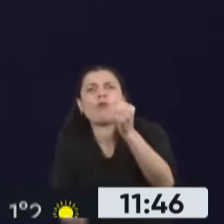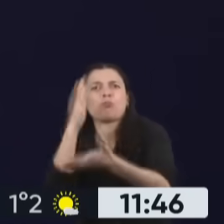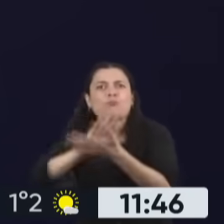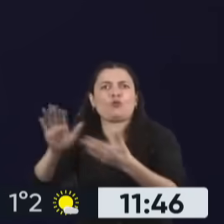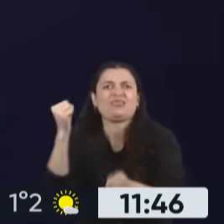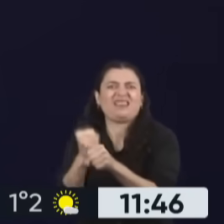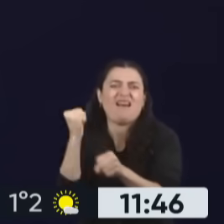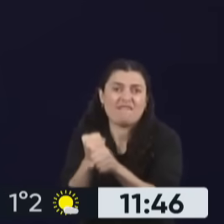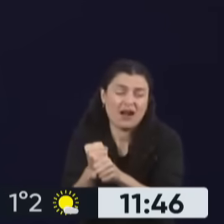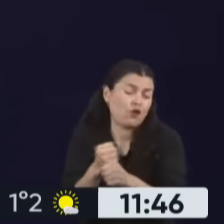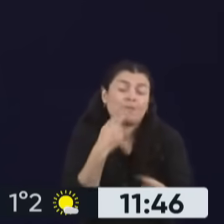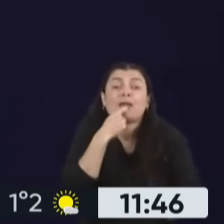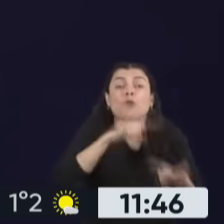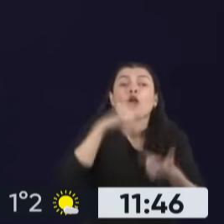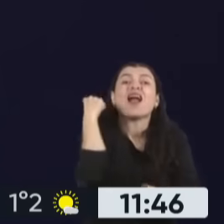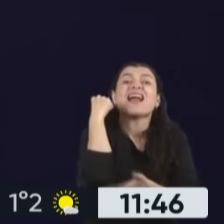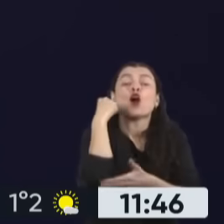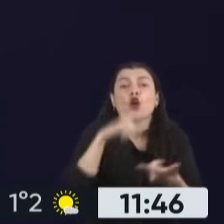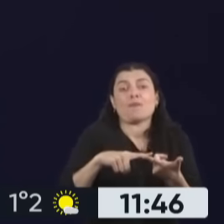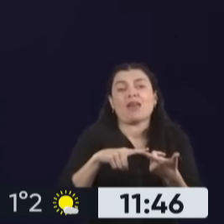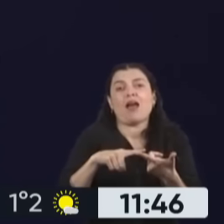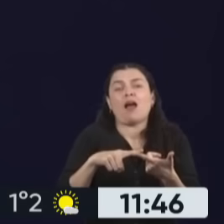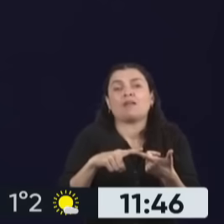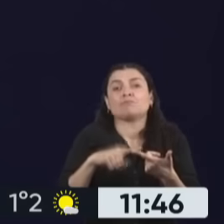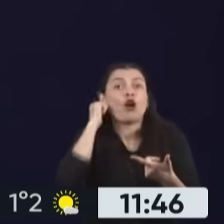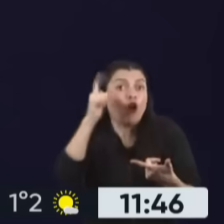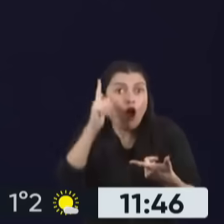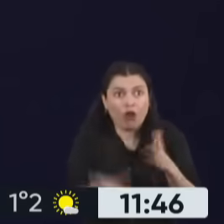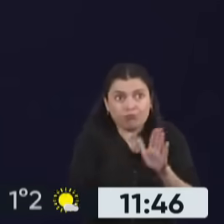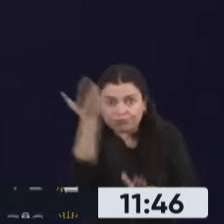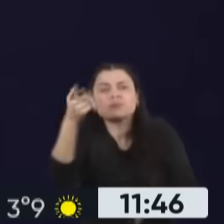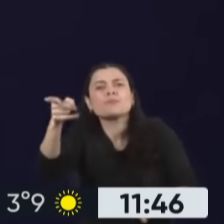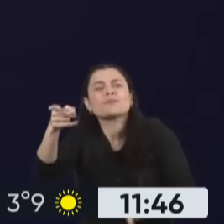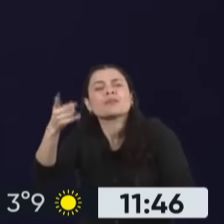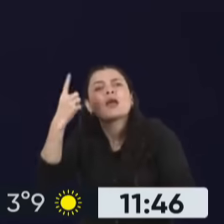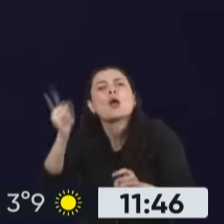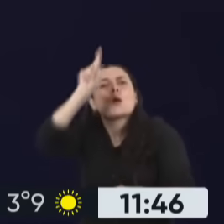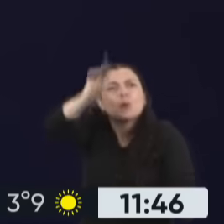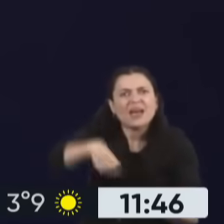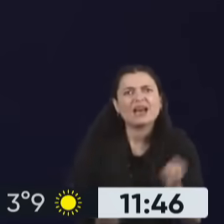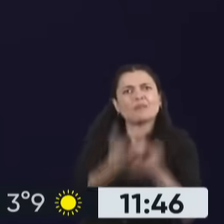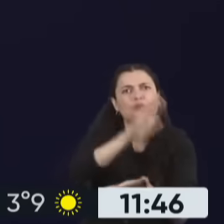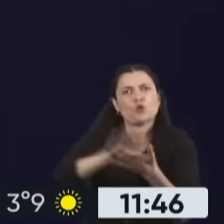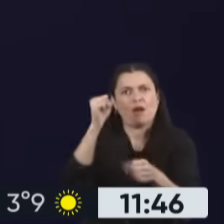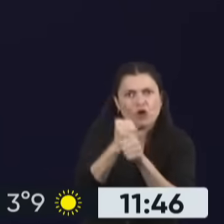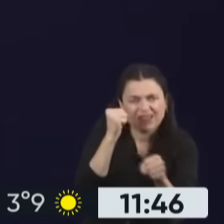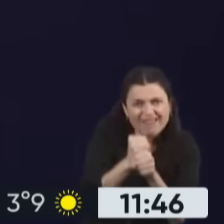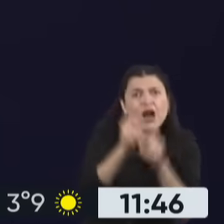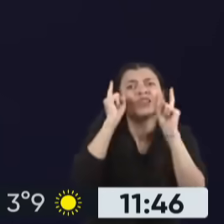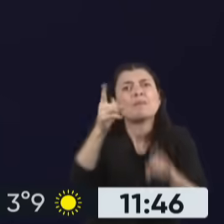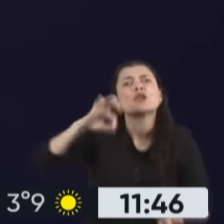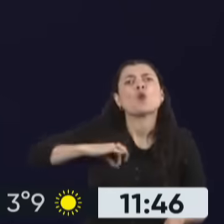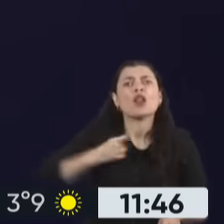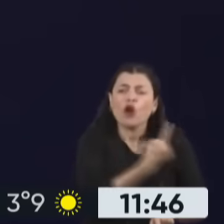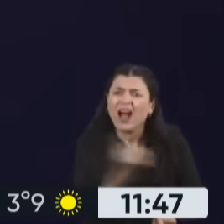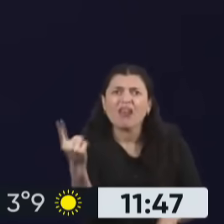virtudes, hay dos que hay que destacar, y una es la creación de empleo y la otra es el aumento en los salarios reales. O sea que el camino